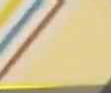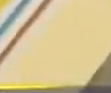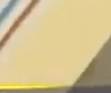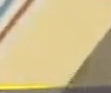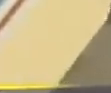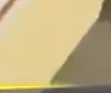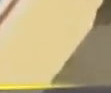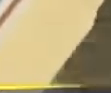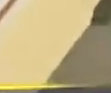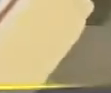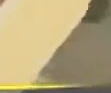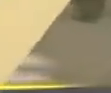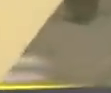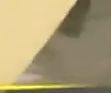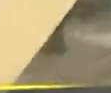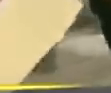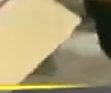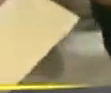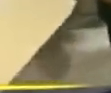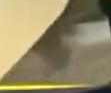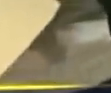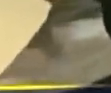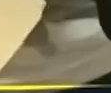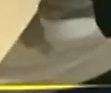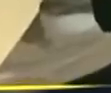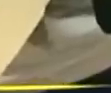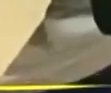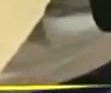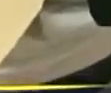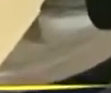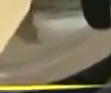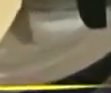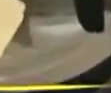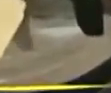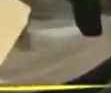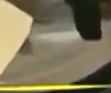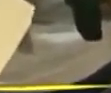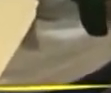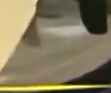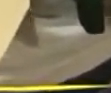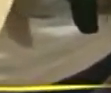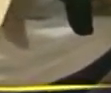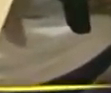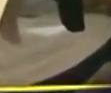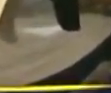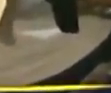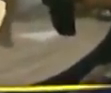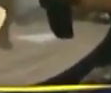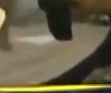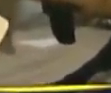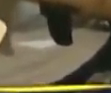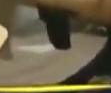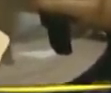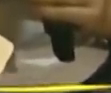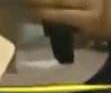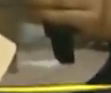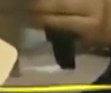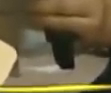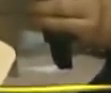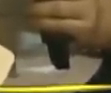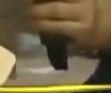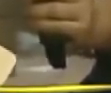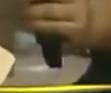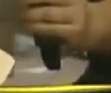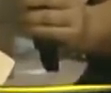Vivienda Venezuela permite. Así que le estamos entregando también su título de propiedad de la Gran Misión Vivienda Venezuela de su hogar,